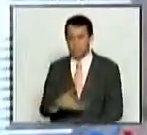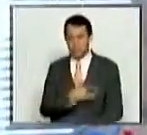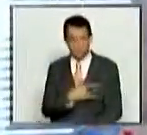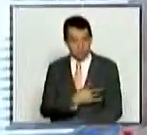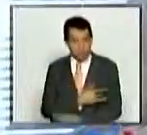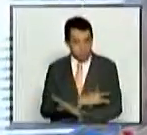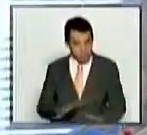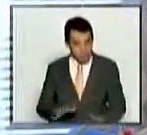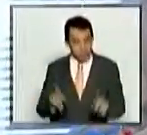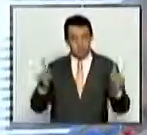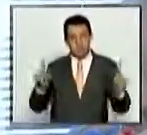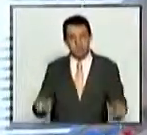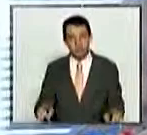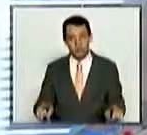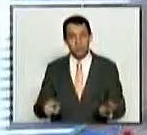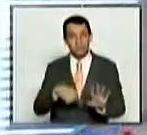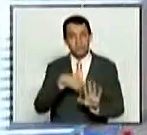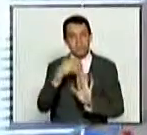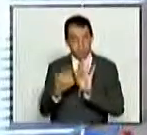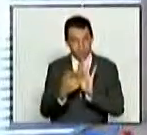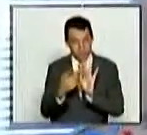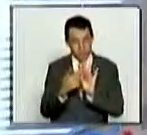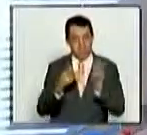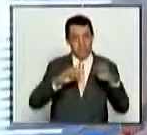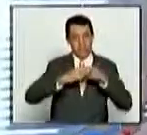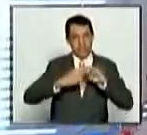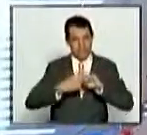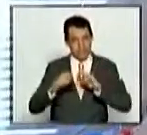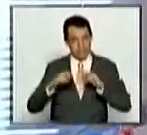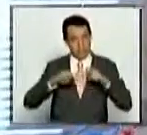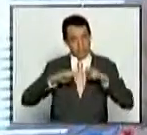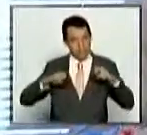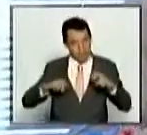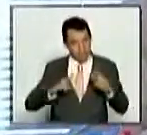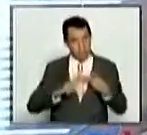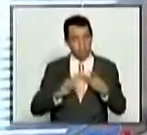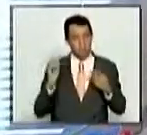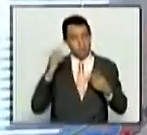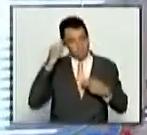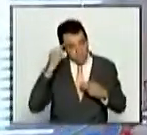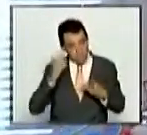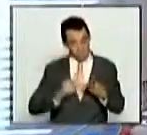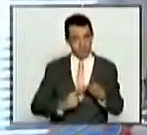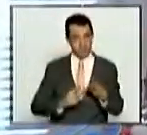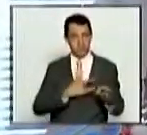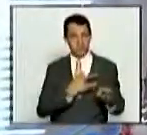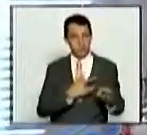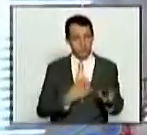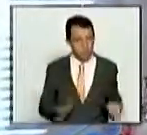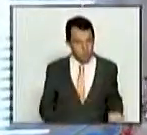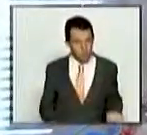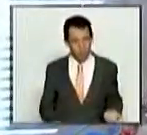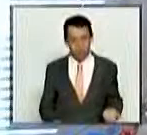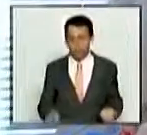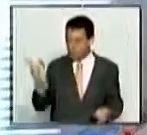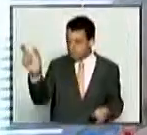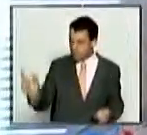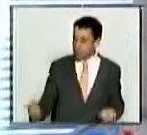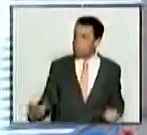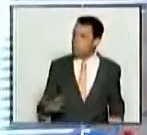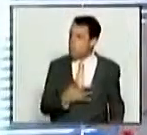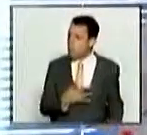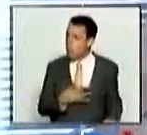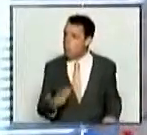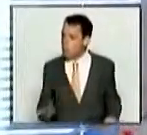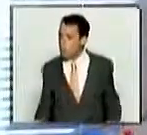sintomático, manejamos campos electromagnéticos, campos mentales, campos emocionales, donde podemos aplicar desde